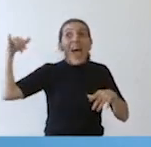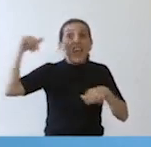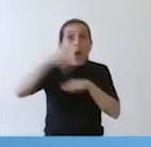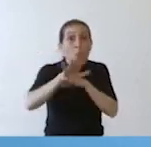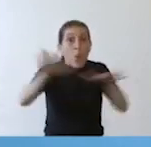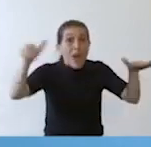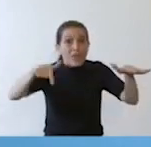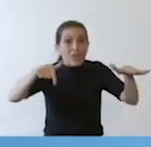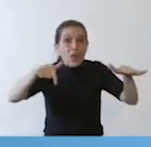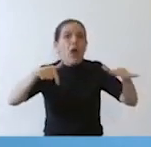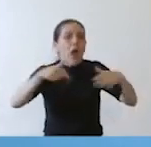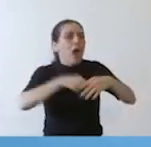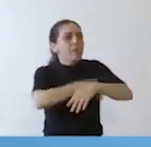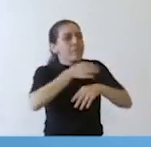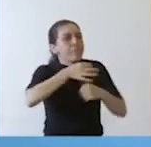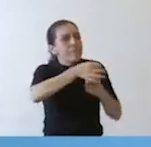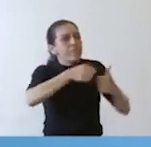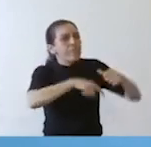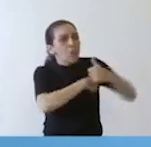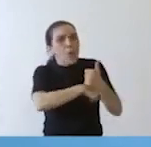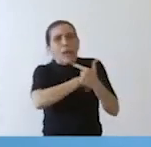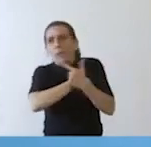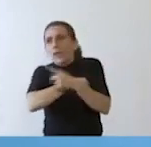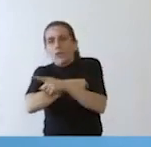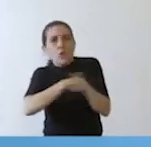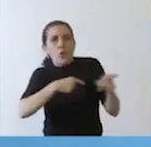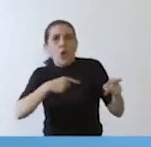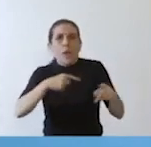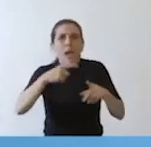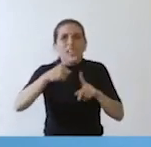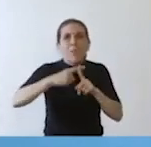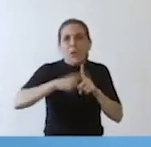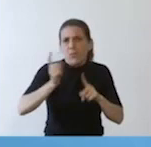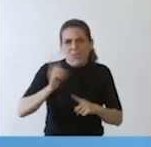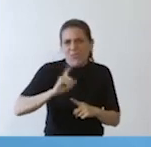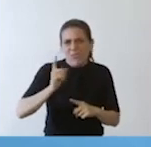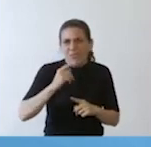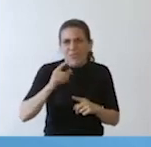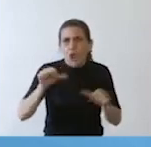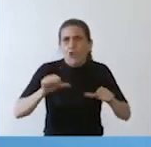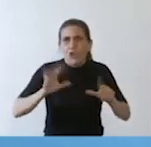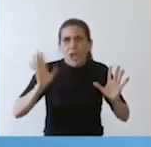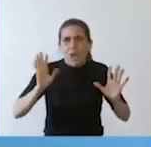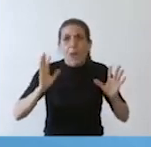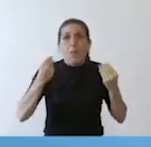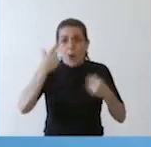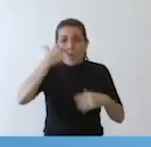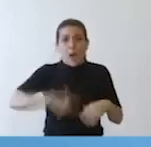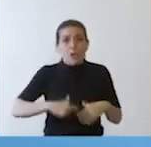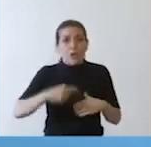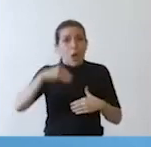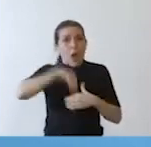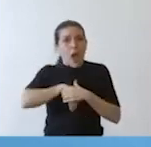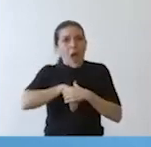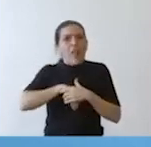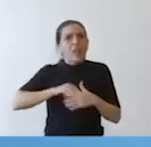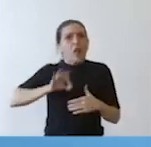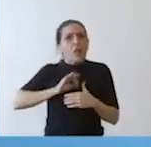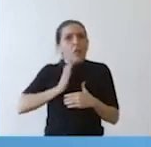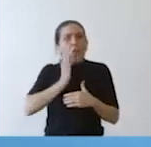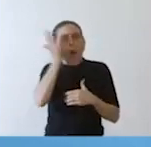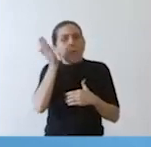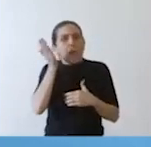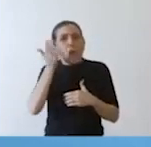sirven, no son eficaces para nada. Primero porque la persona puede estar incubando y sin ninguna